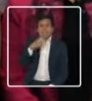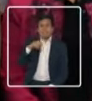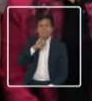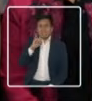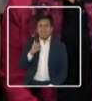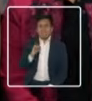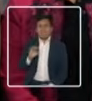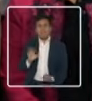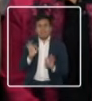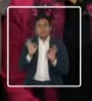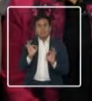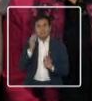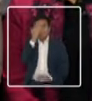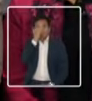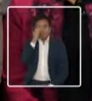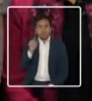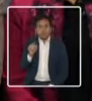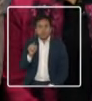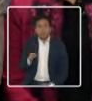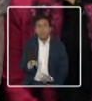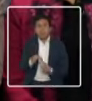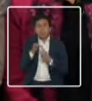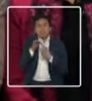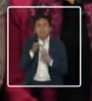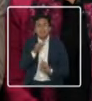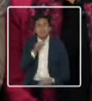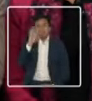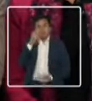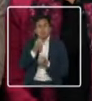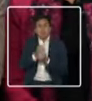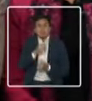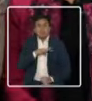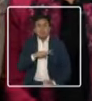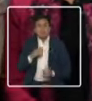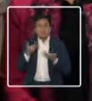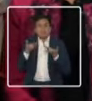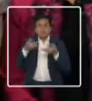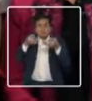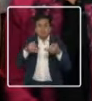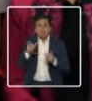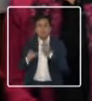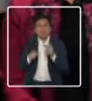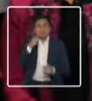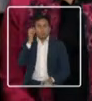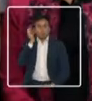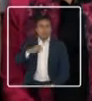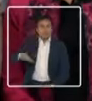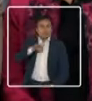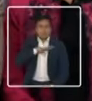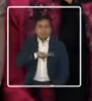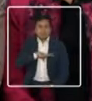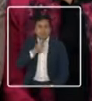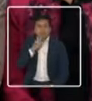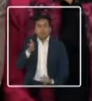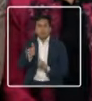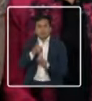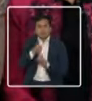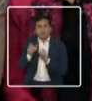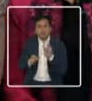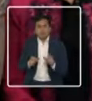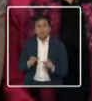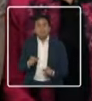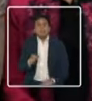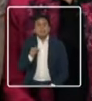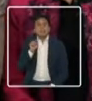su principal preocupación es que la prioridad de Carabineros es entregarle seguridad a los chilenos y chilenas, a todos quienes habitan nuestra patria. Y